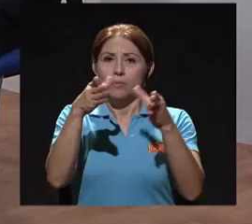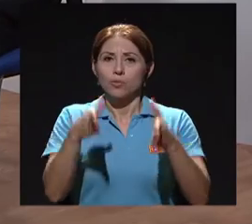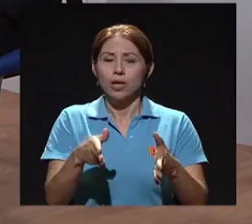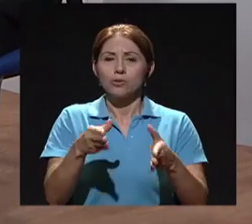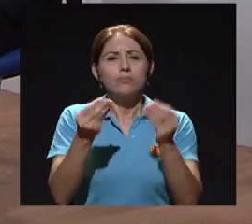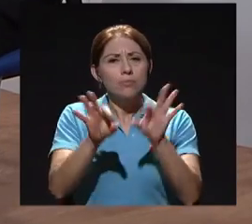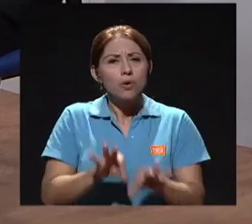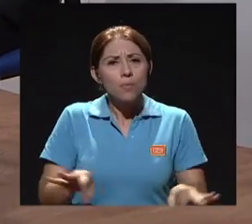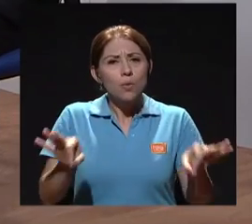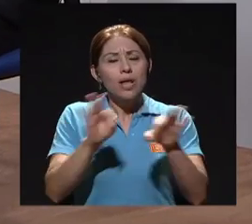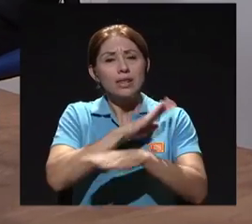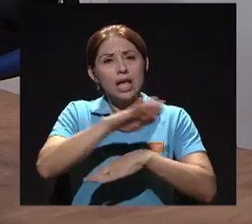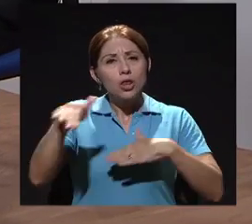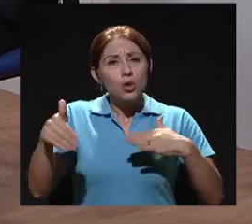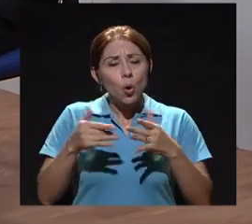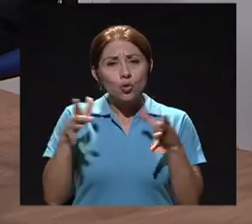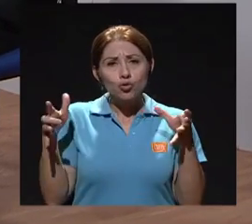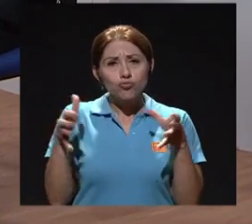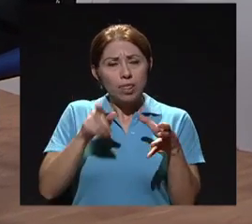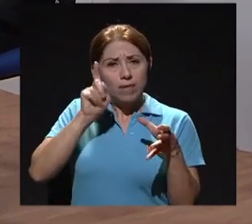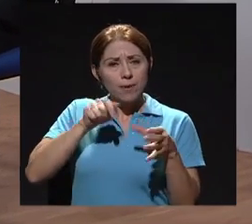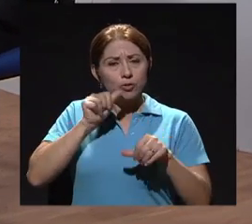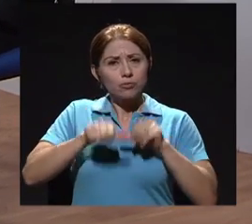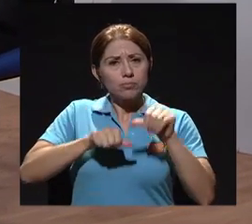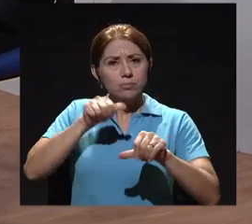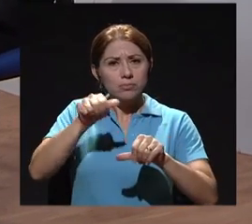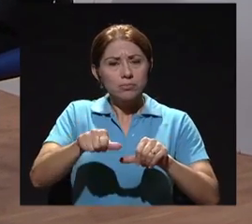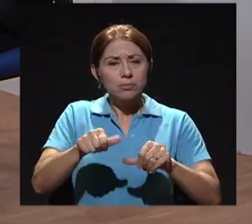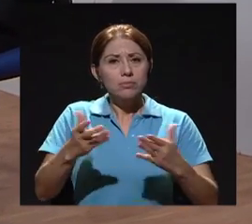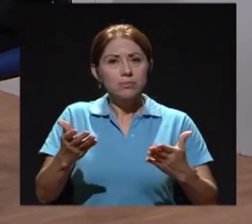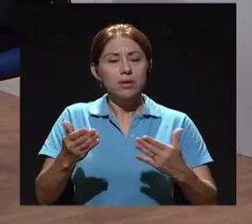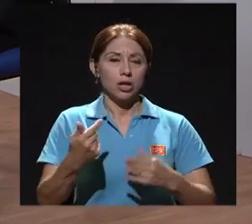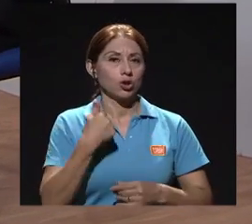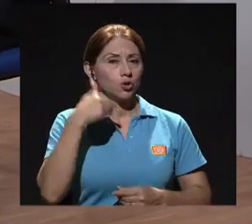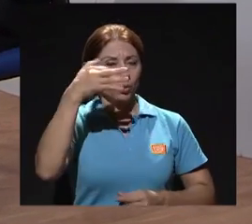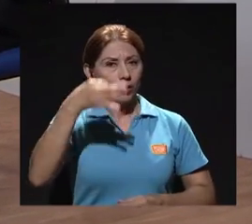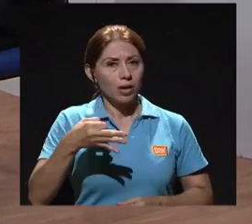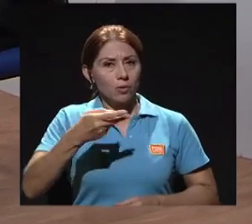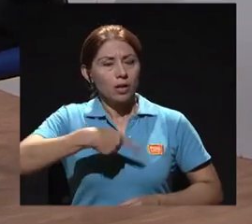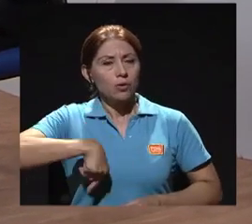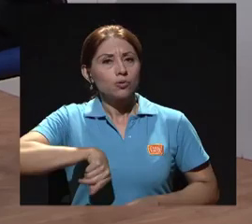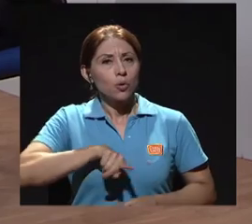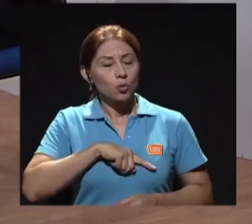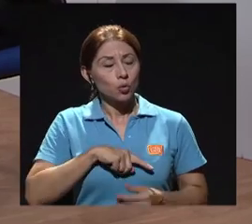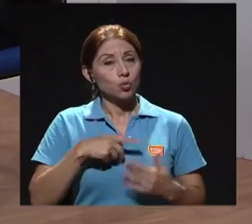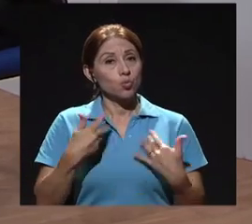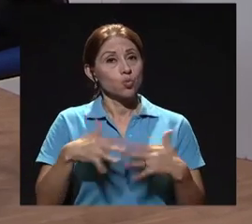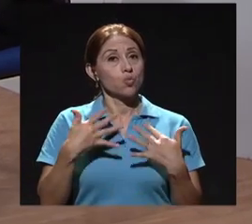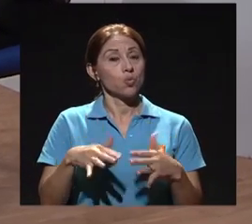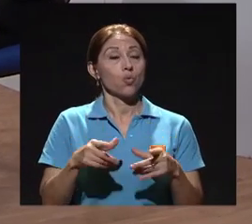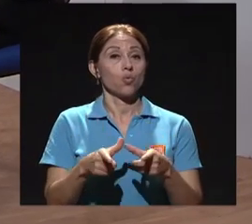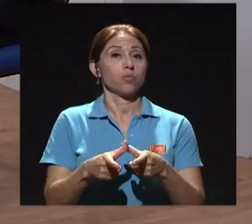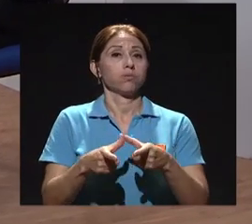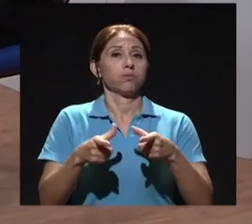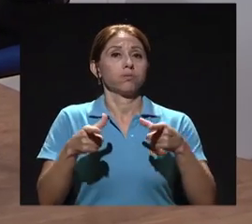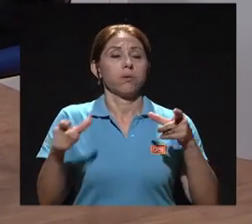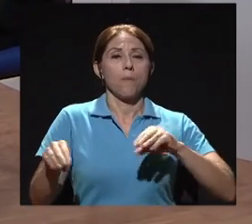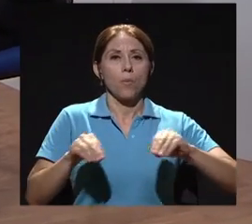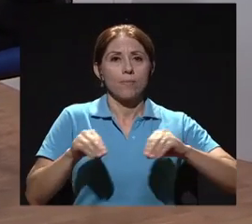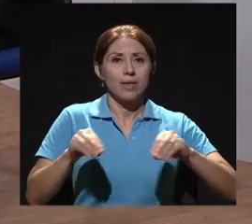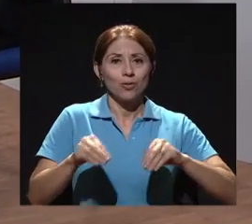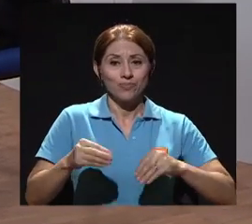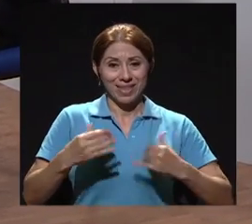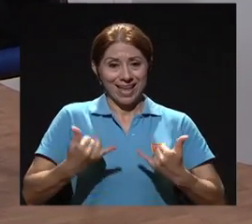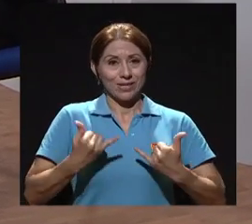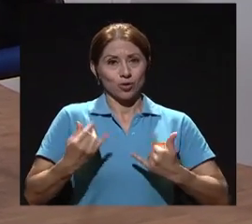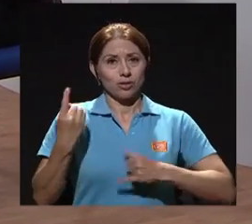que todos en conjunto debemos de hacer en ese esfuerzo por gregorio creo que estamos con un gran movimiento poco a poco en